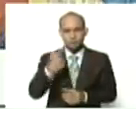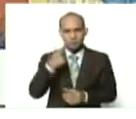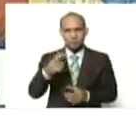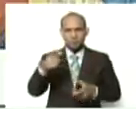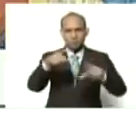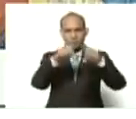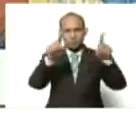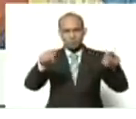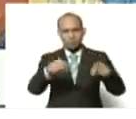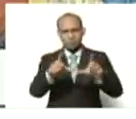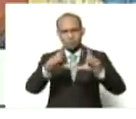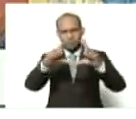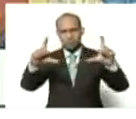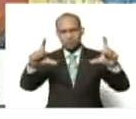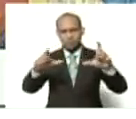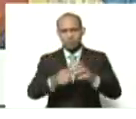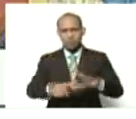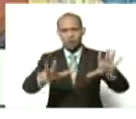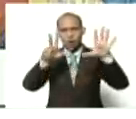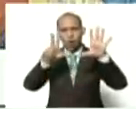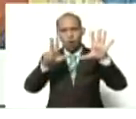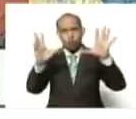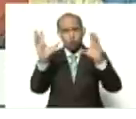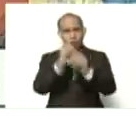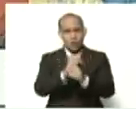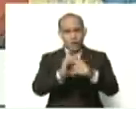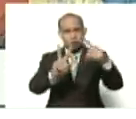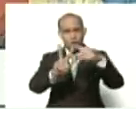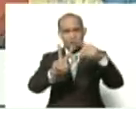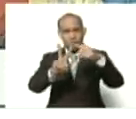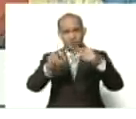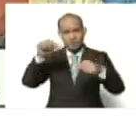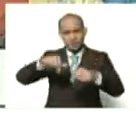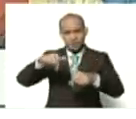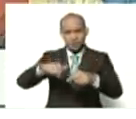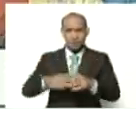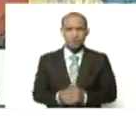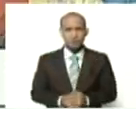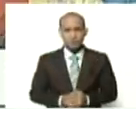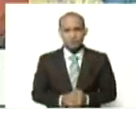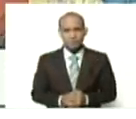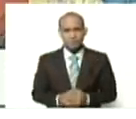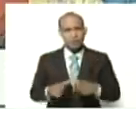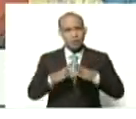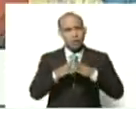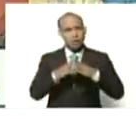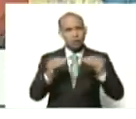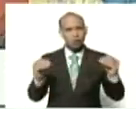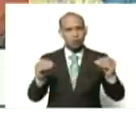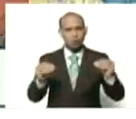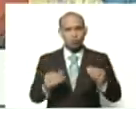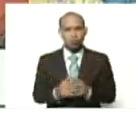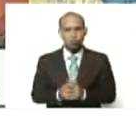ficha, a las 8 de la noche por Venezolana de Televisión y todas las